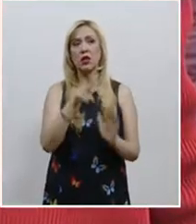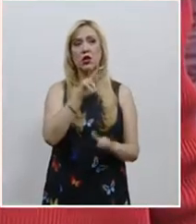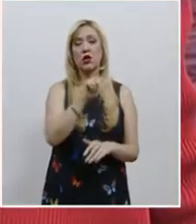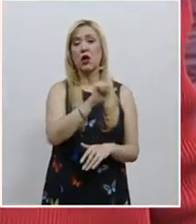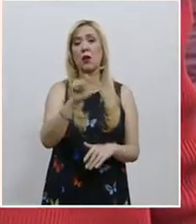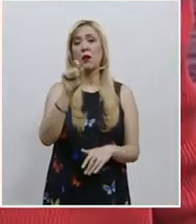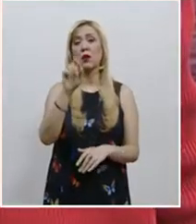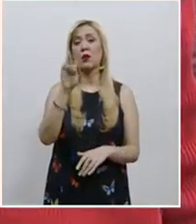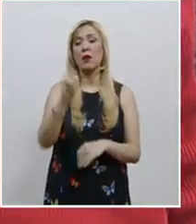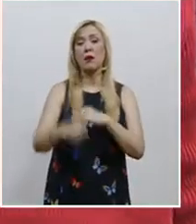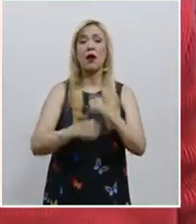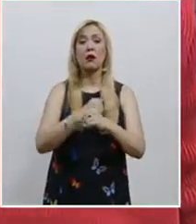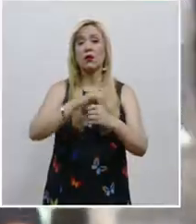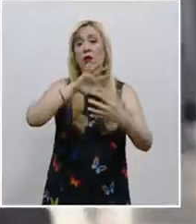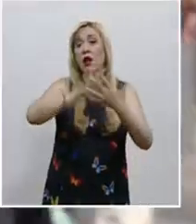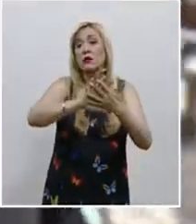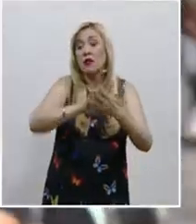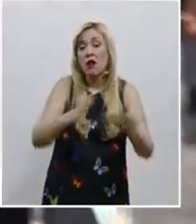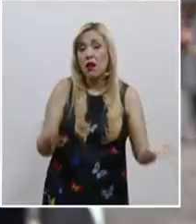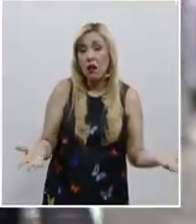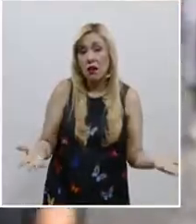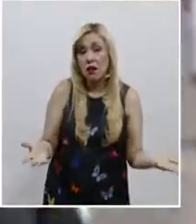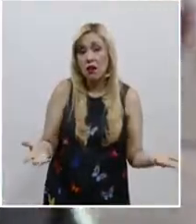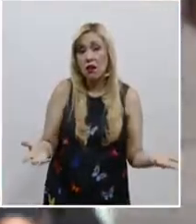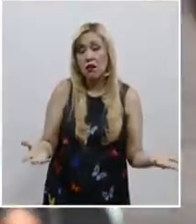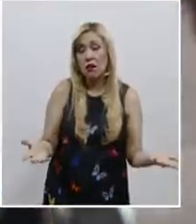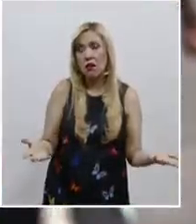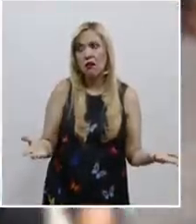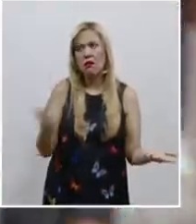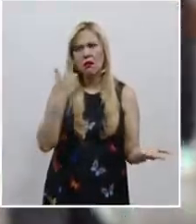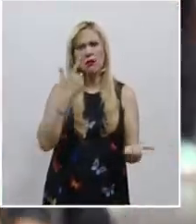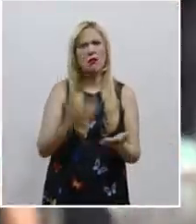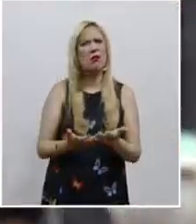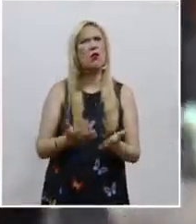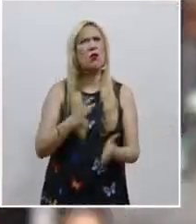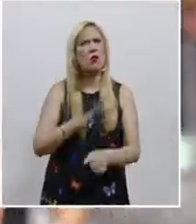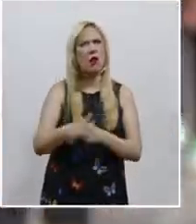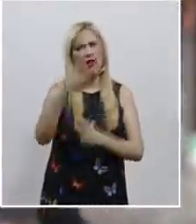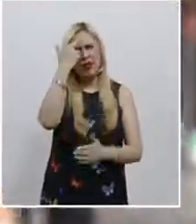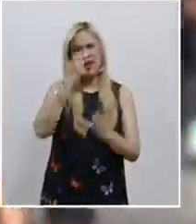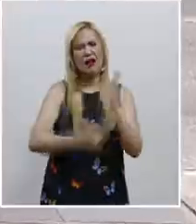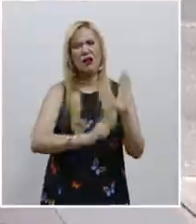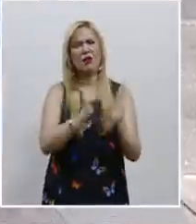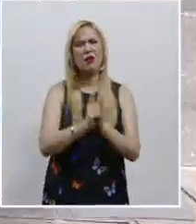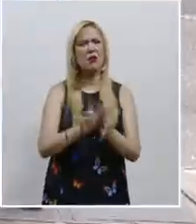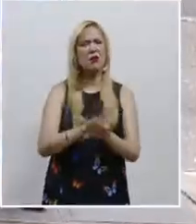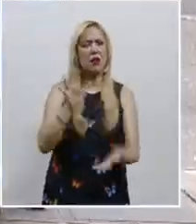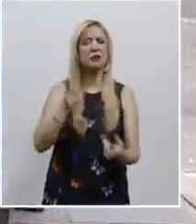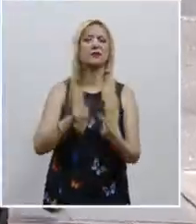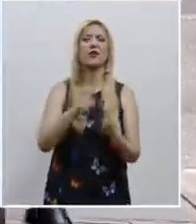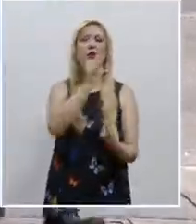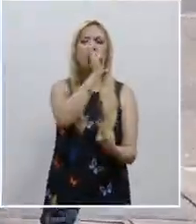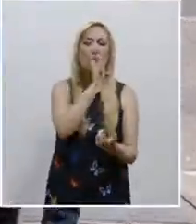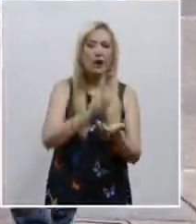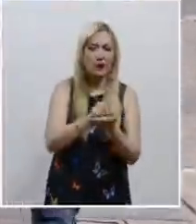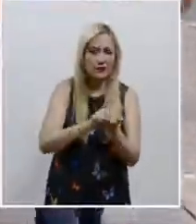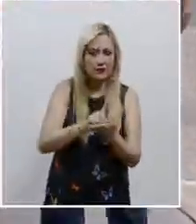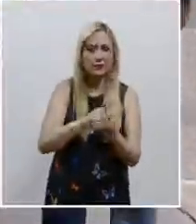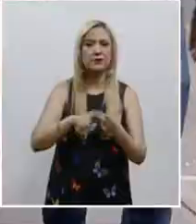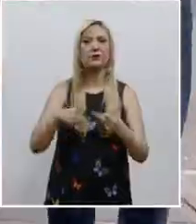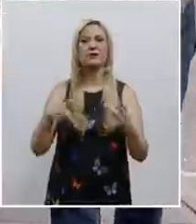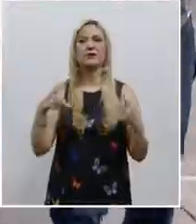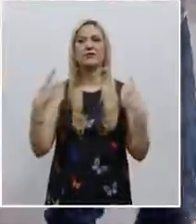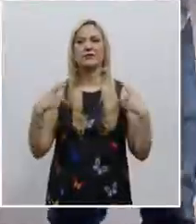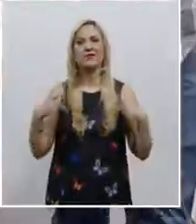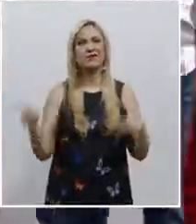se encuentran en prisión. Mencionaron que los delitos más frecuentes en estas zonas del país son tráfico de drogas, trata de